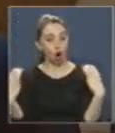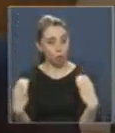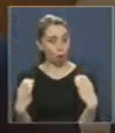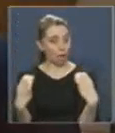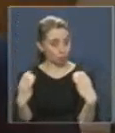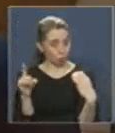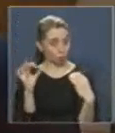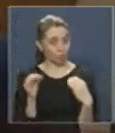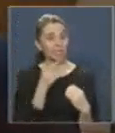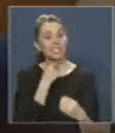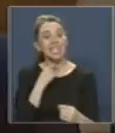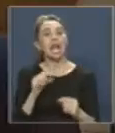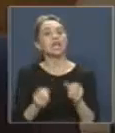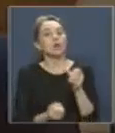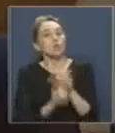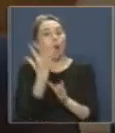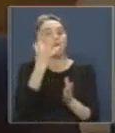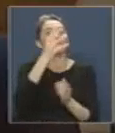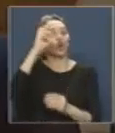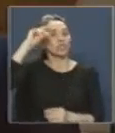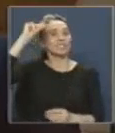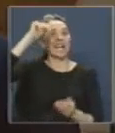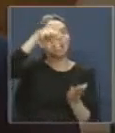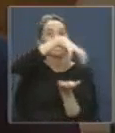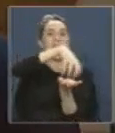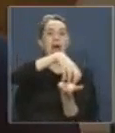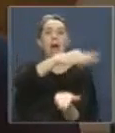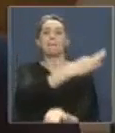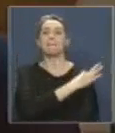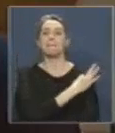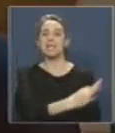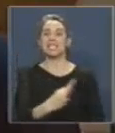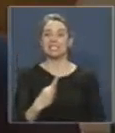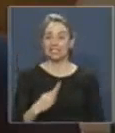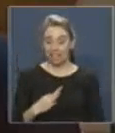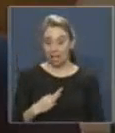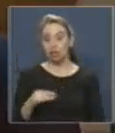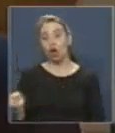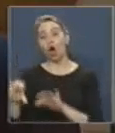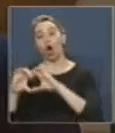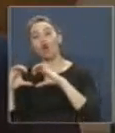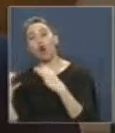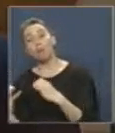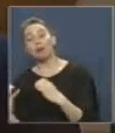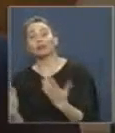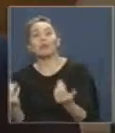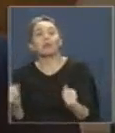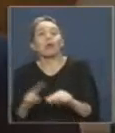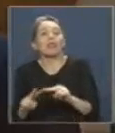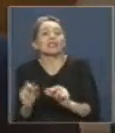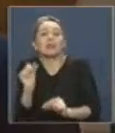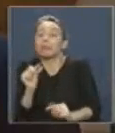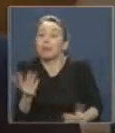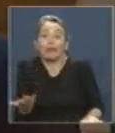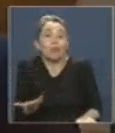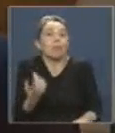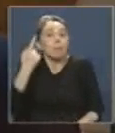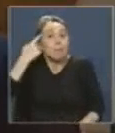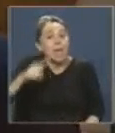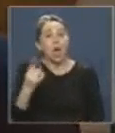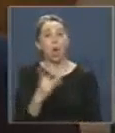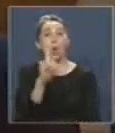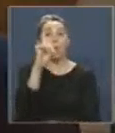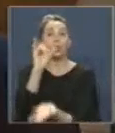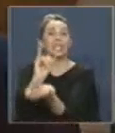esperamos tener un ministerio. Pero como es una corporación, puede hacer lo poco, que esta es la única institución que